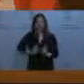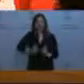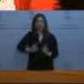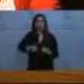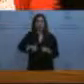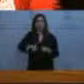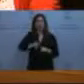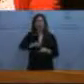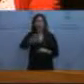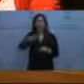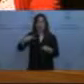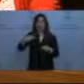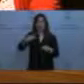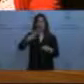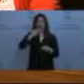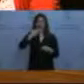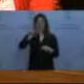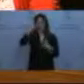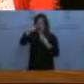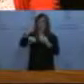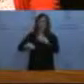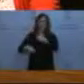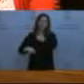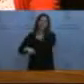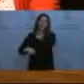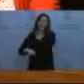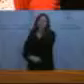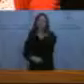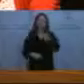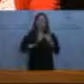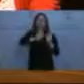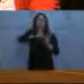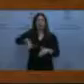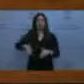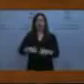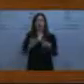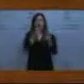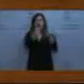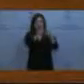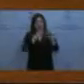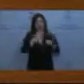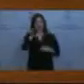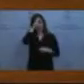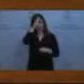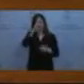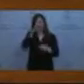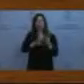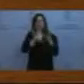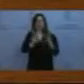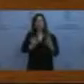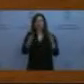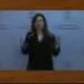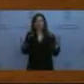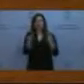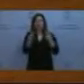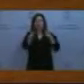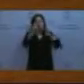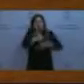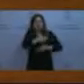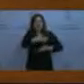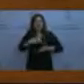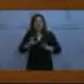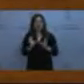resultado va a ser conocido. Y, por último, hay un apartado que me preocupa especialmente. Y es que ustedes pretendan crear un órgano